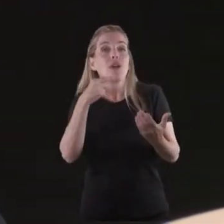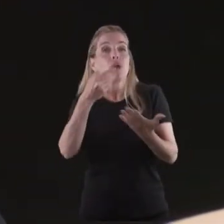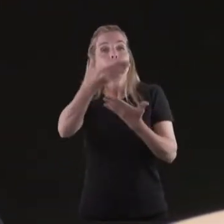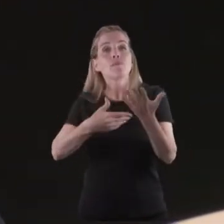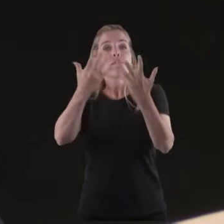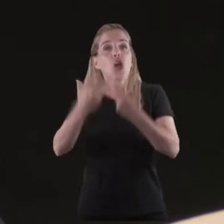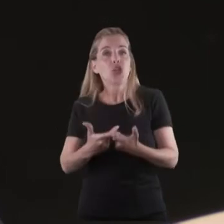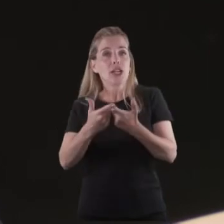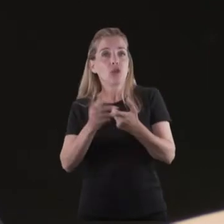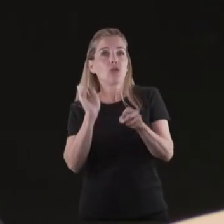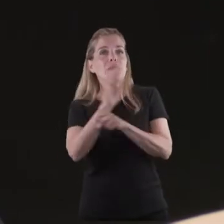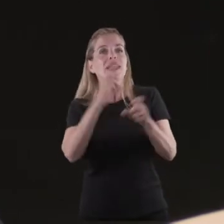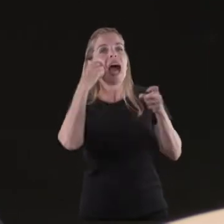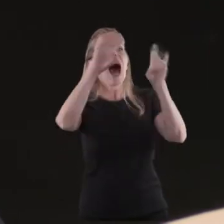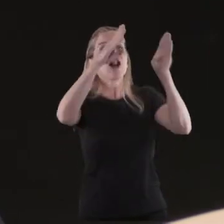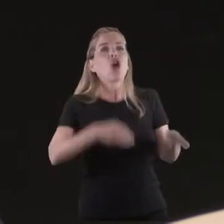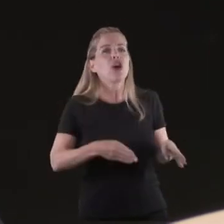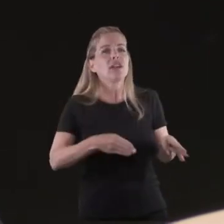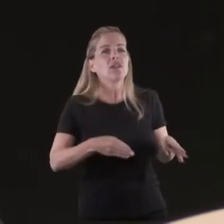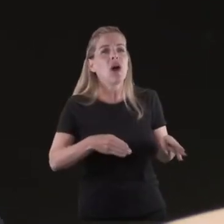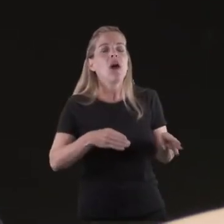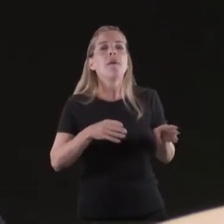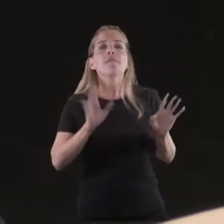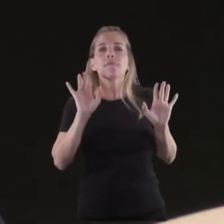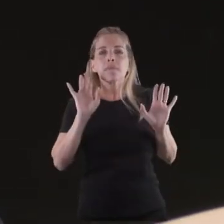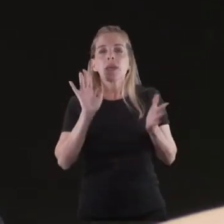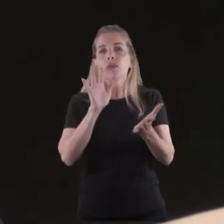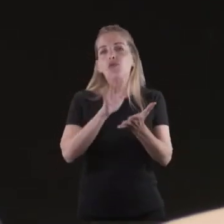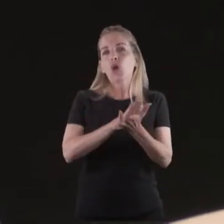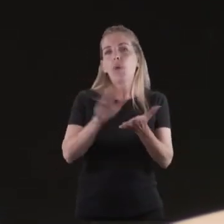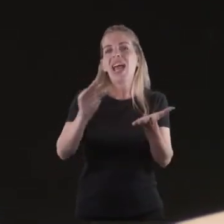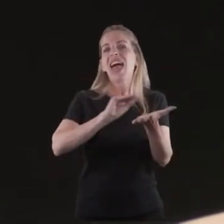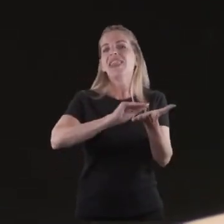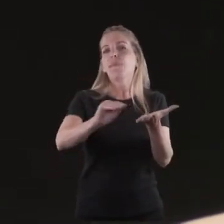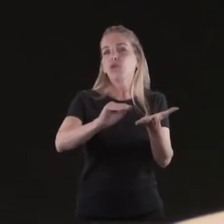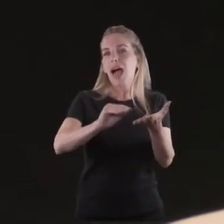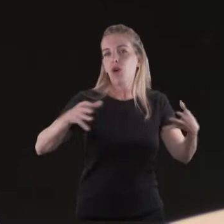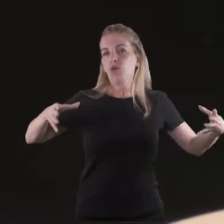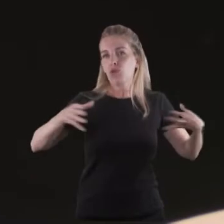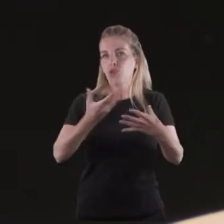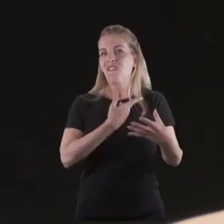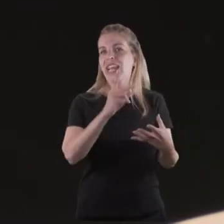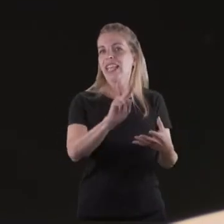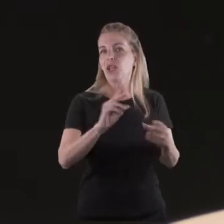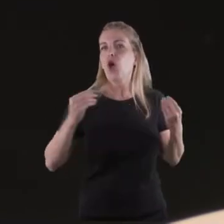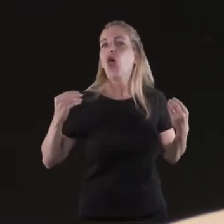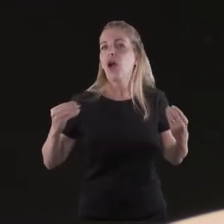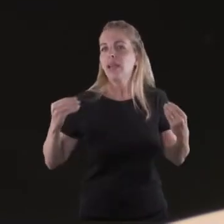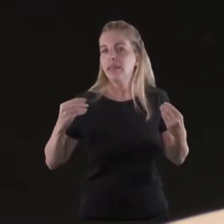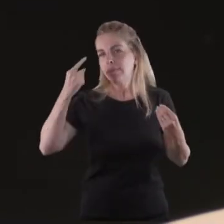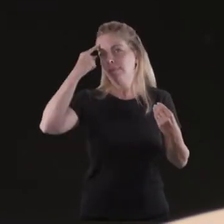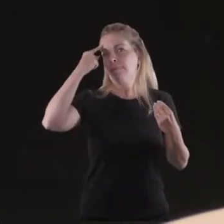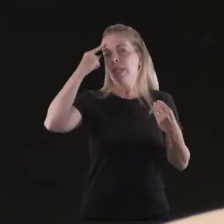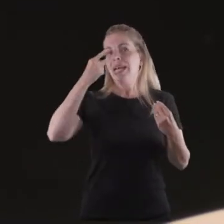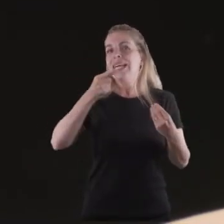congreso y si y qué posición se va a tomar respecto a los diputados del frente de todos si le va a pedir que